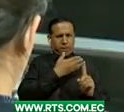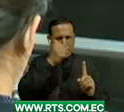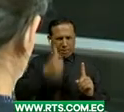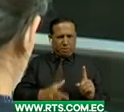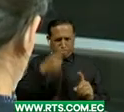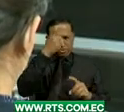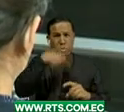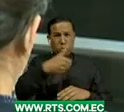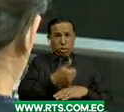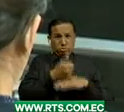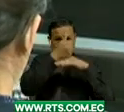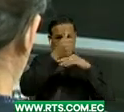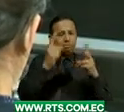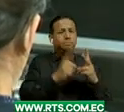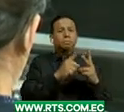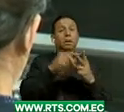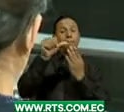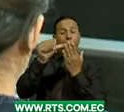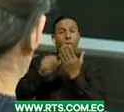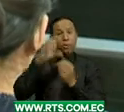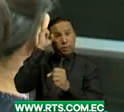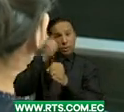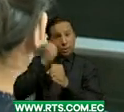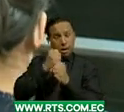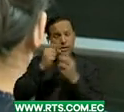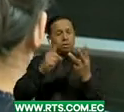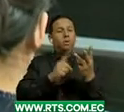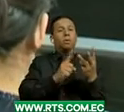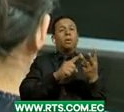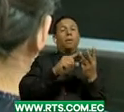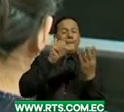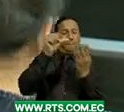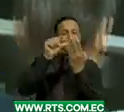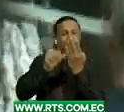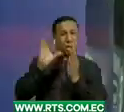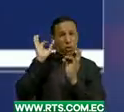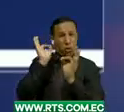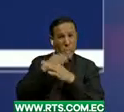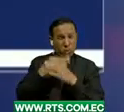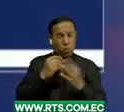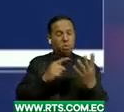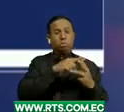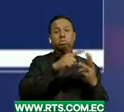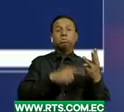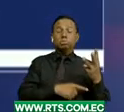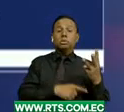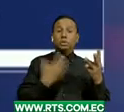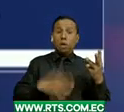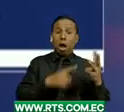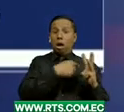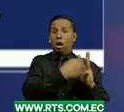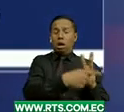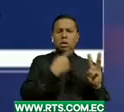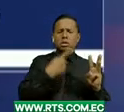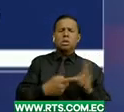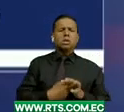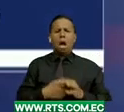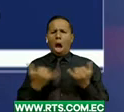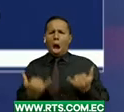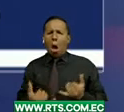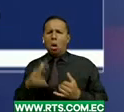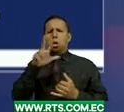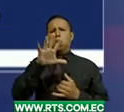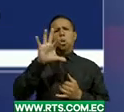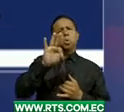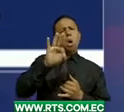ministro del trabajo andrés madero y el ministro de producción iban ontaneda según la presentación el empleo adecuado creció de 37.9 por ciento a